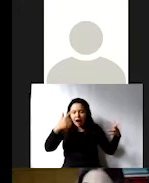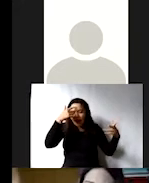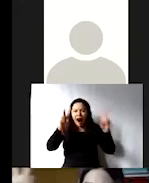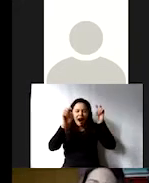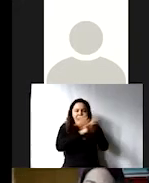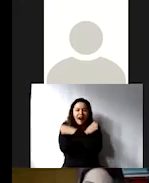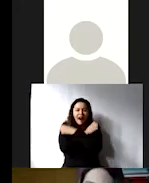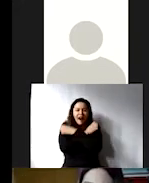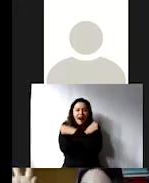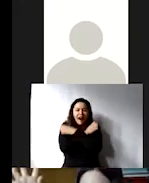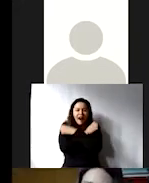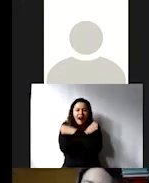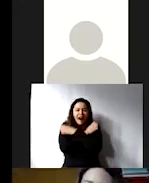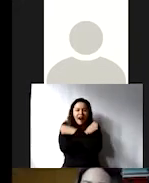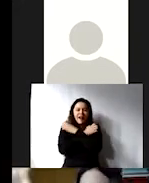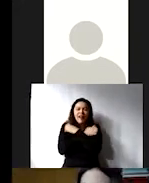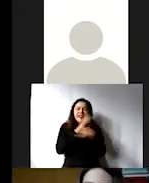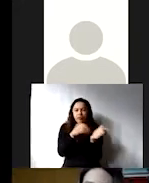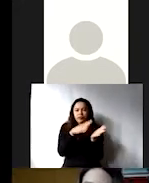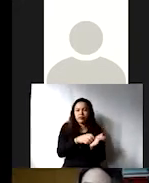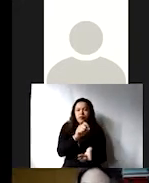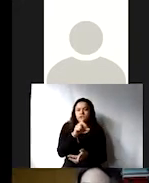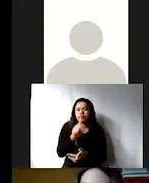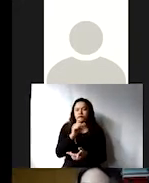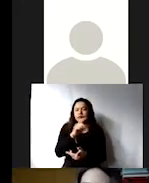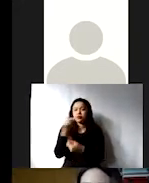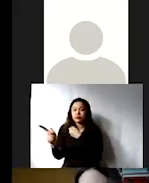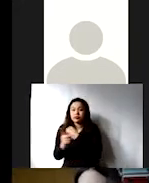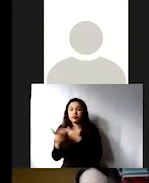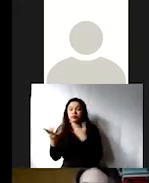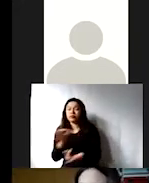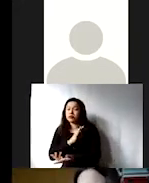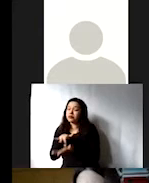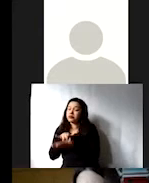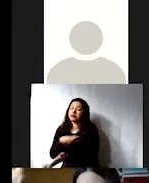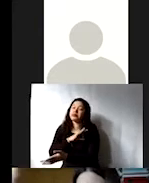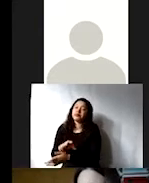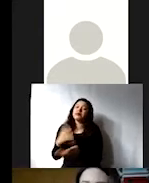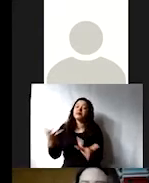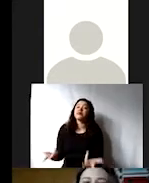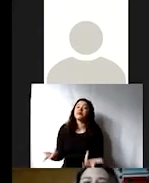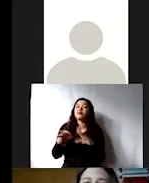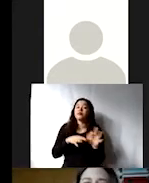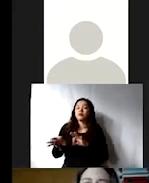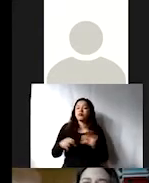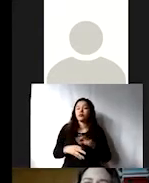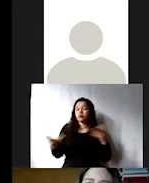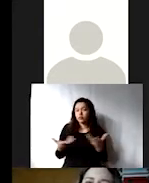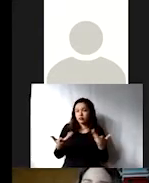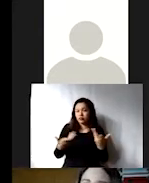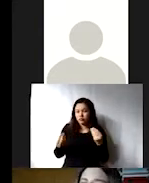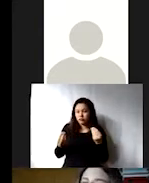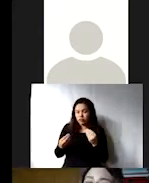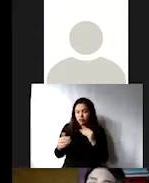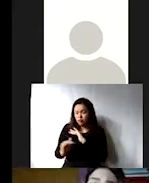nada más se dedican a defender el tema de la educación para la Agenda 2030 en los países que sea posible. Entonces, ¿cómo ligar